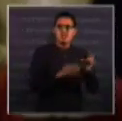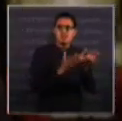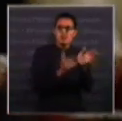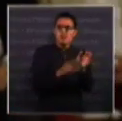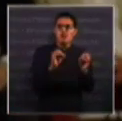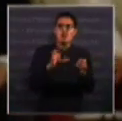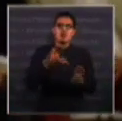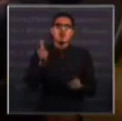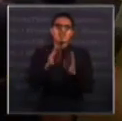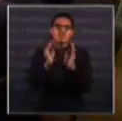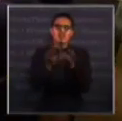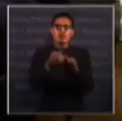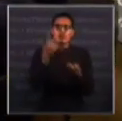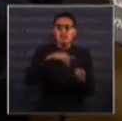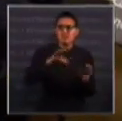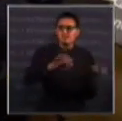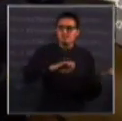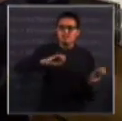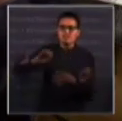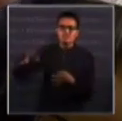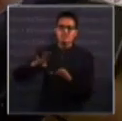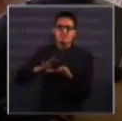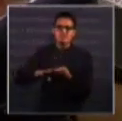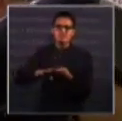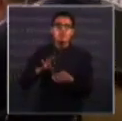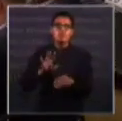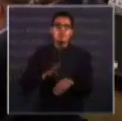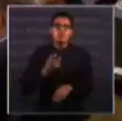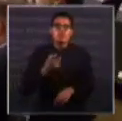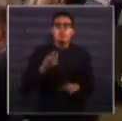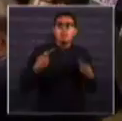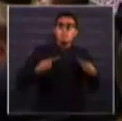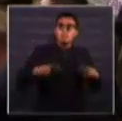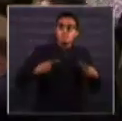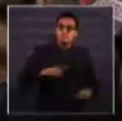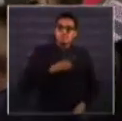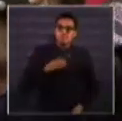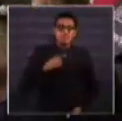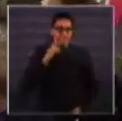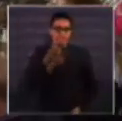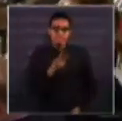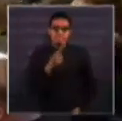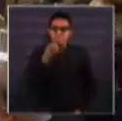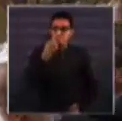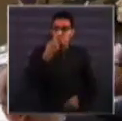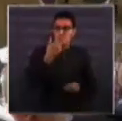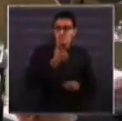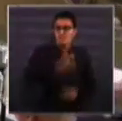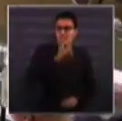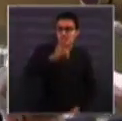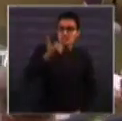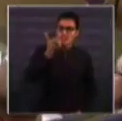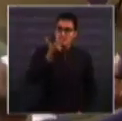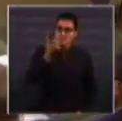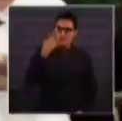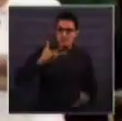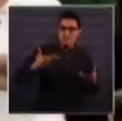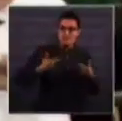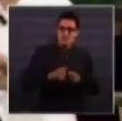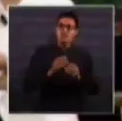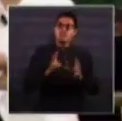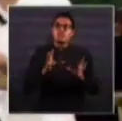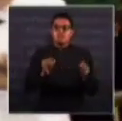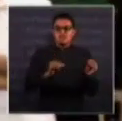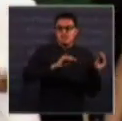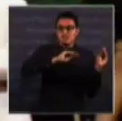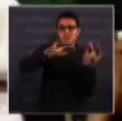Eso lo vamos a hacer de manera transparente, de la mano de los ciudadanos, para que vigilen que cada peso que se invierta vaya precisamente para la seguridad de sus familias,